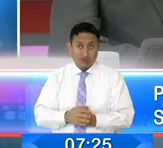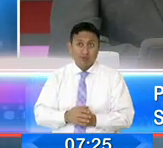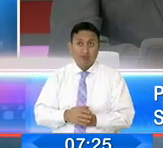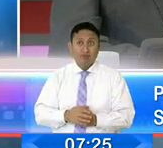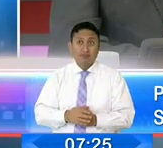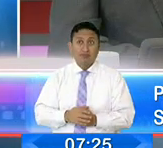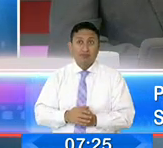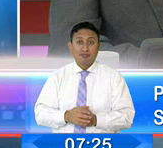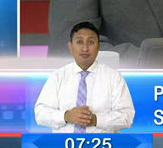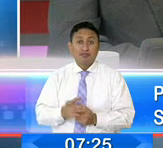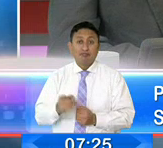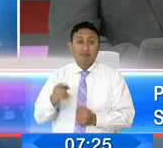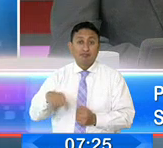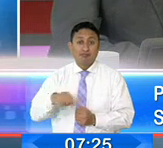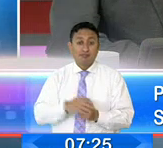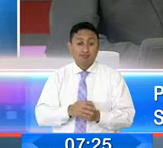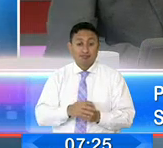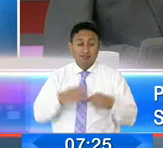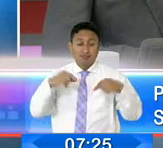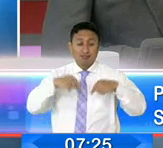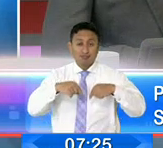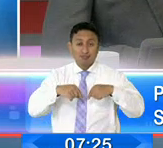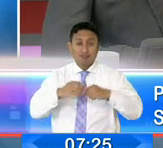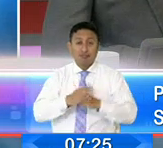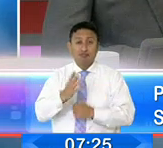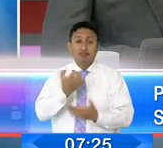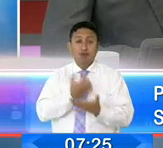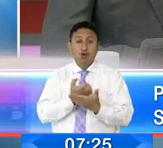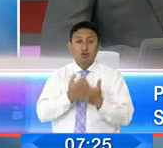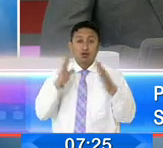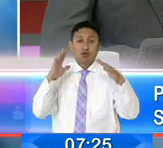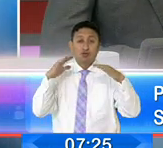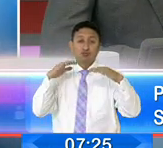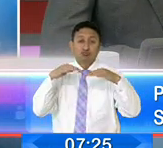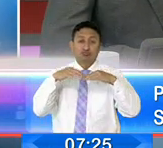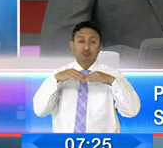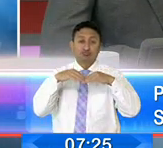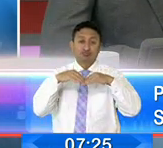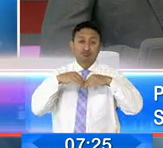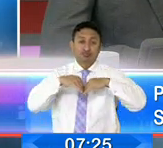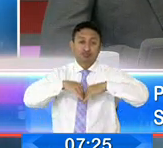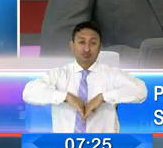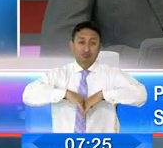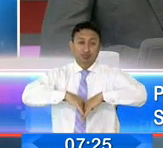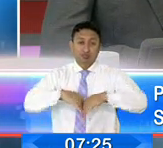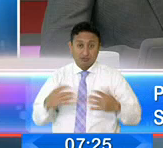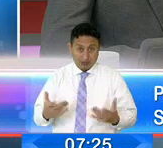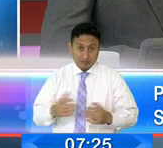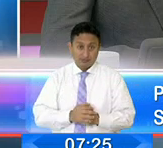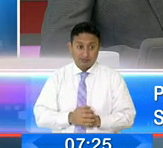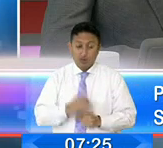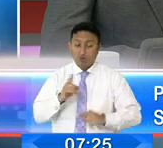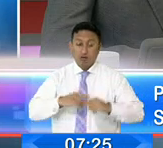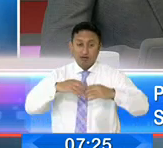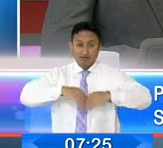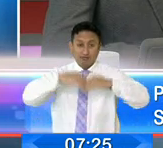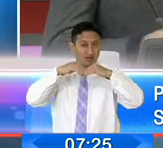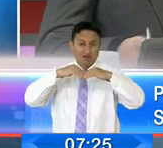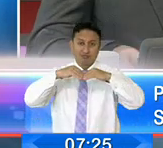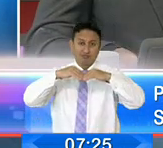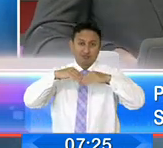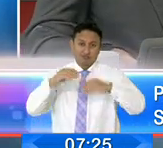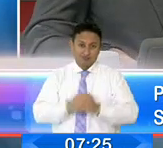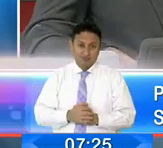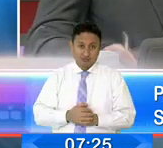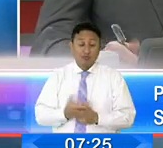sector público, la aceleración de la economía va a ser todavía mucho más lenta. En este sentido, creemos